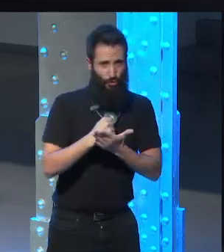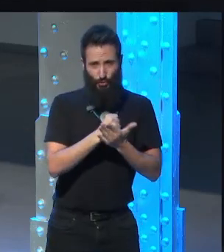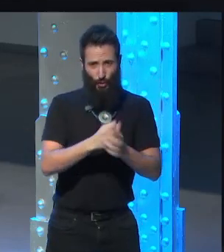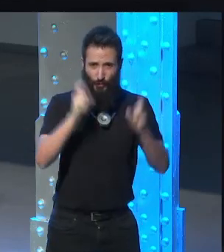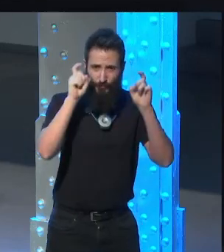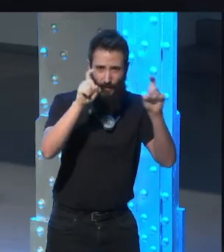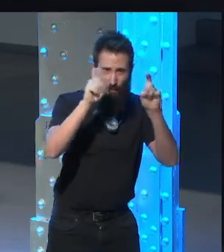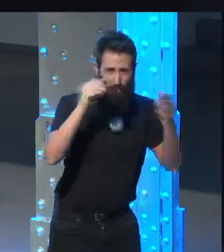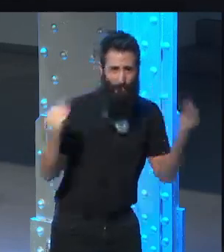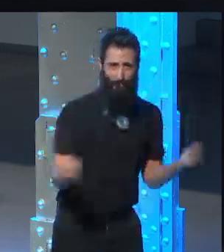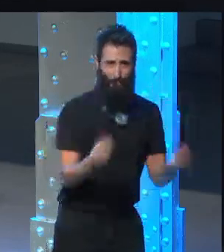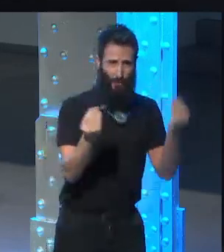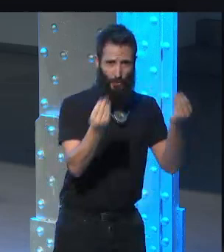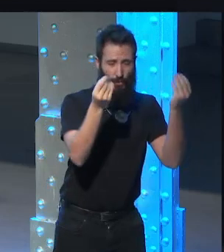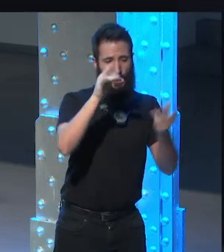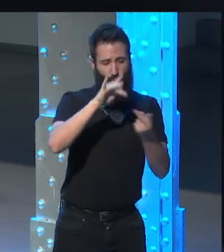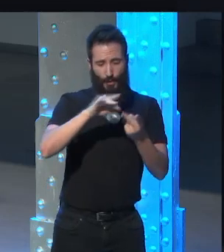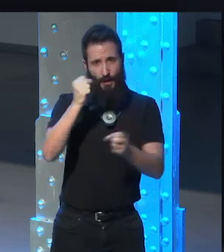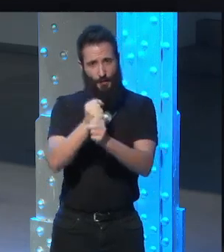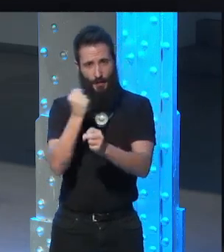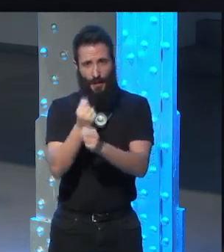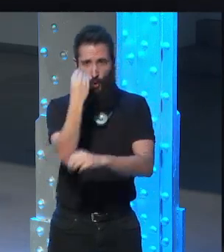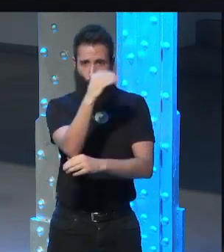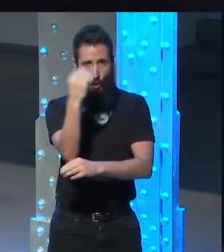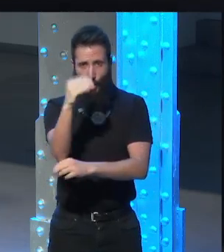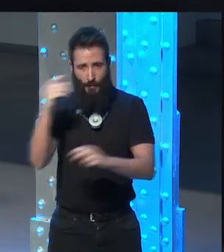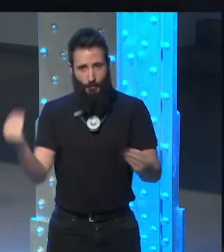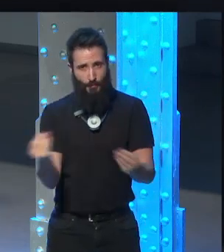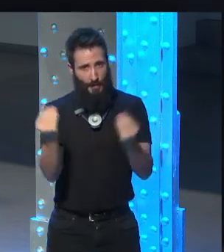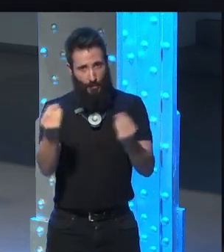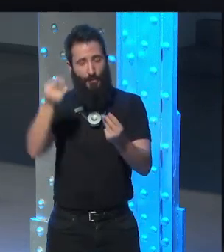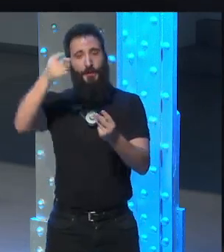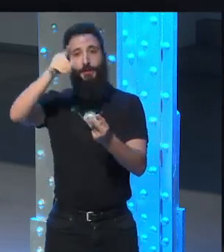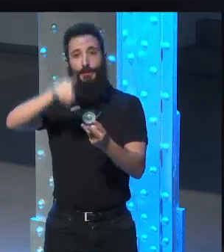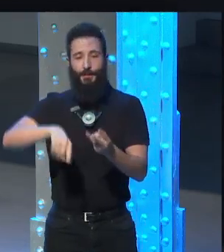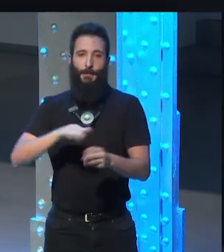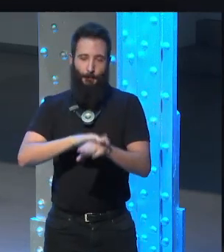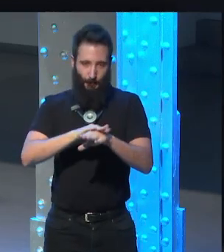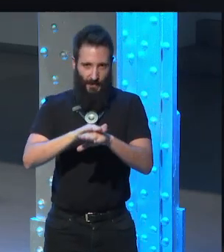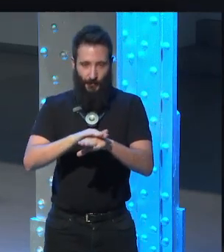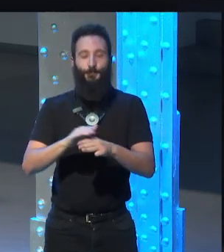la educación, con la empleabilidad de la gente joven y también,